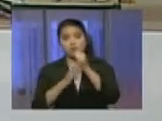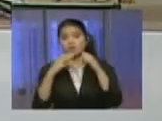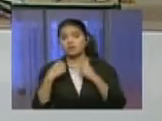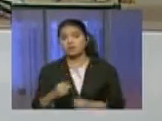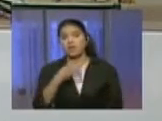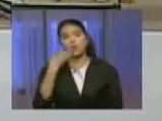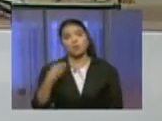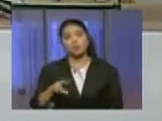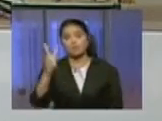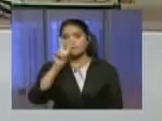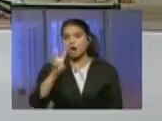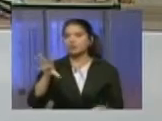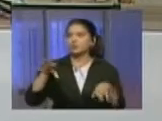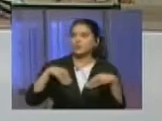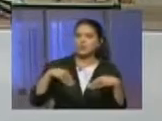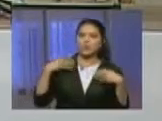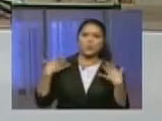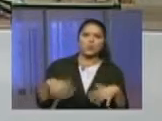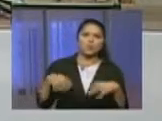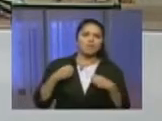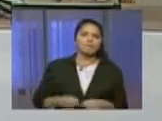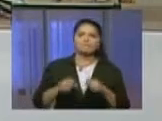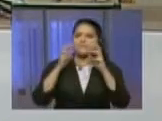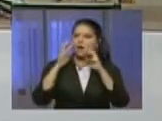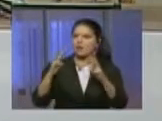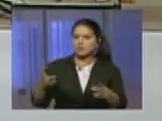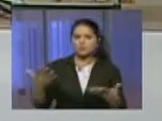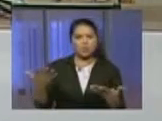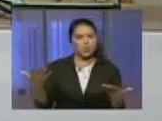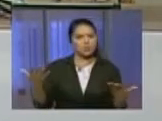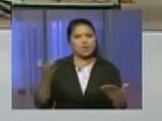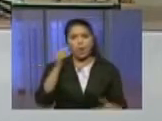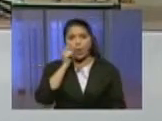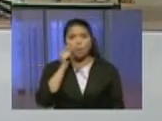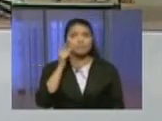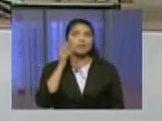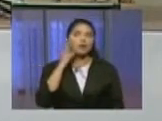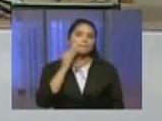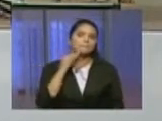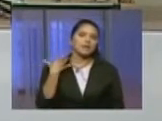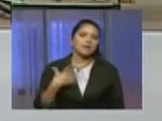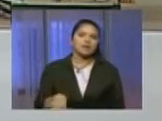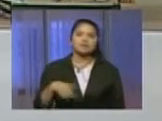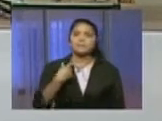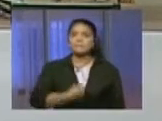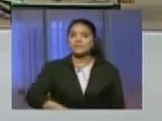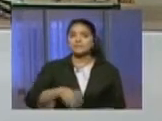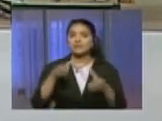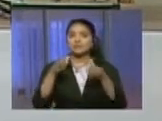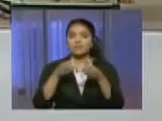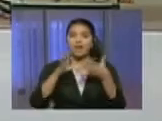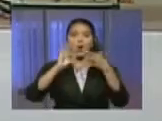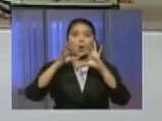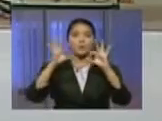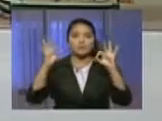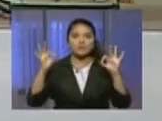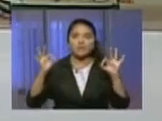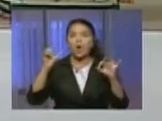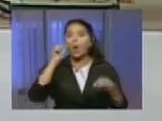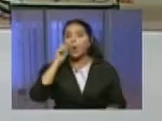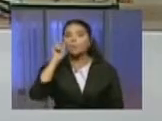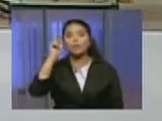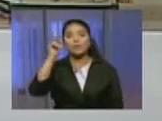venezolana que asumido esa cosa de manera maravillosa hombre de la experiencia del presidente del comité olímpico internacional profesor Eduardo